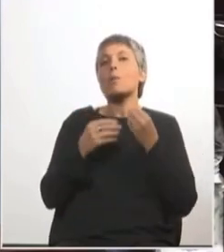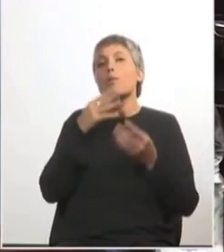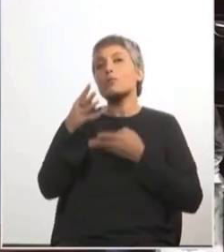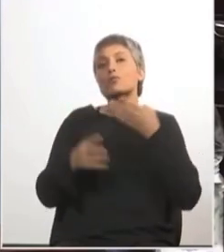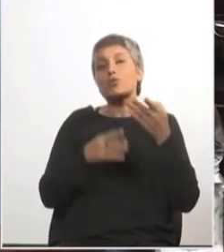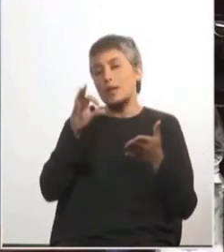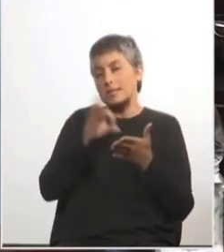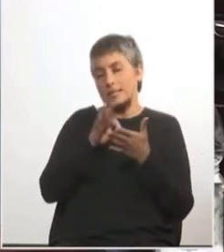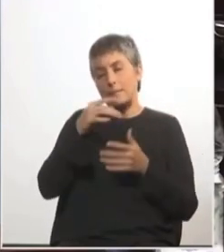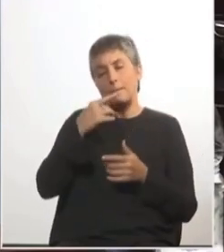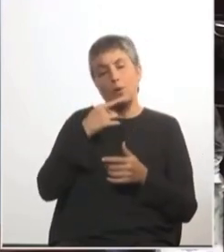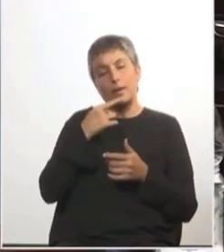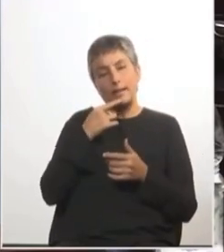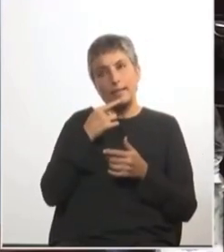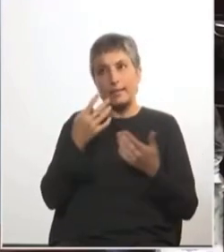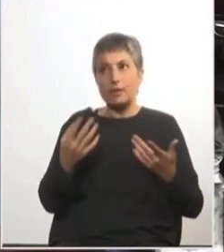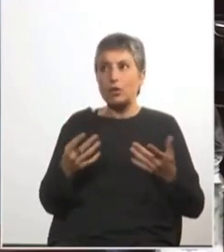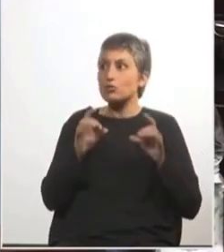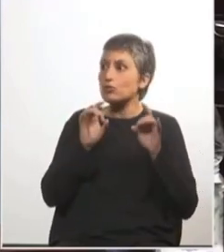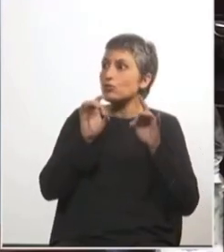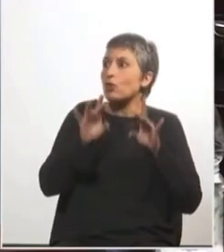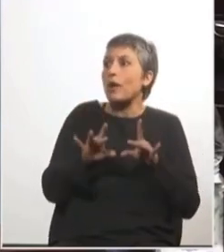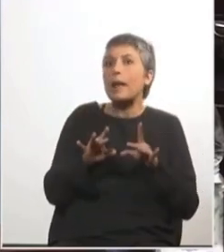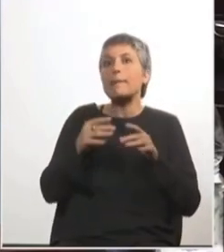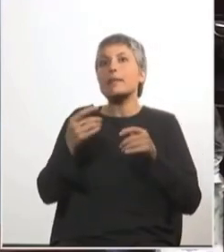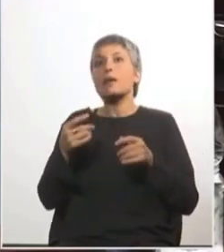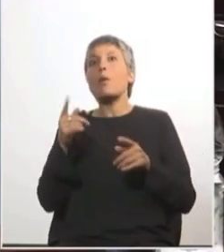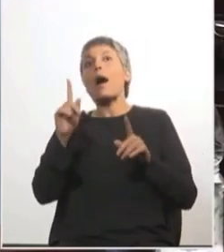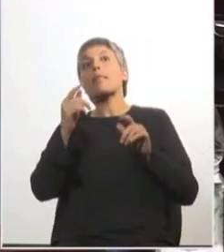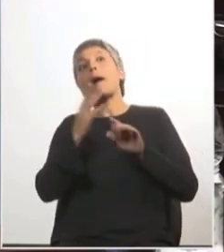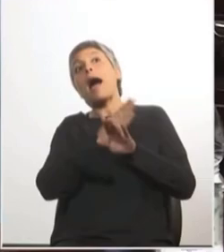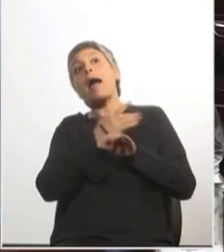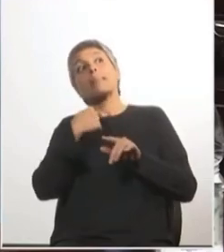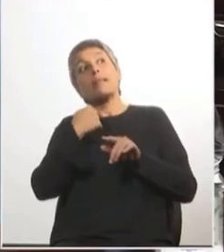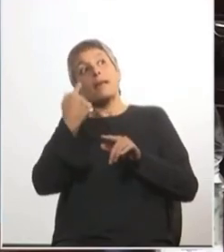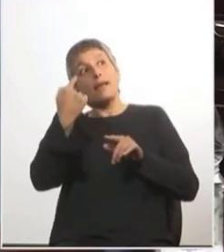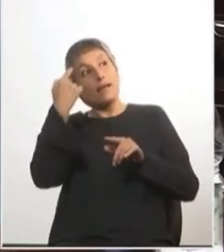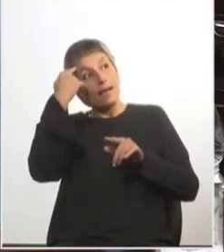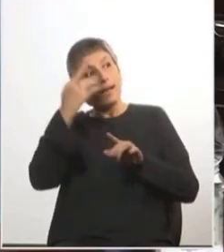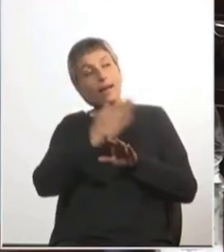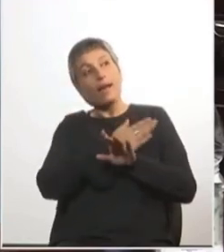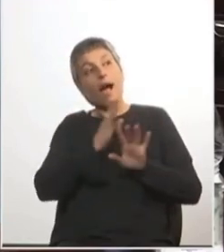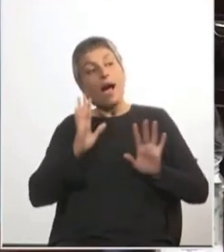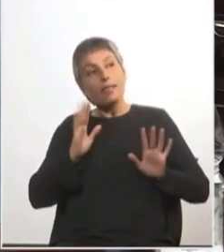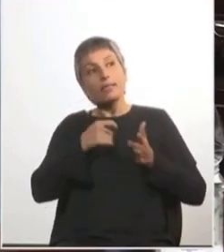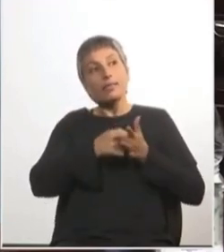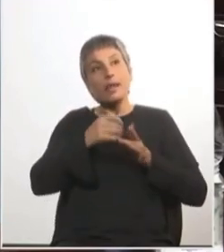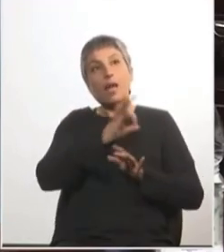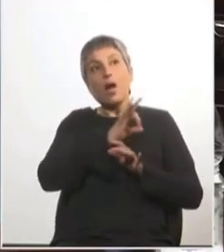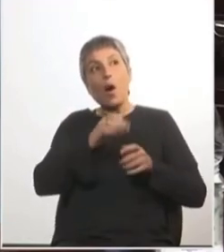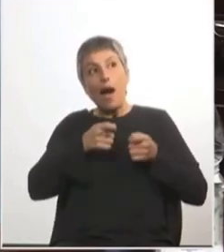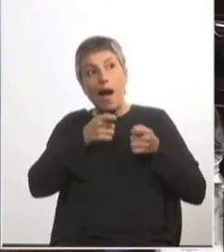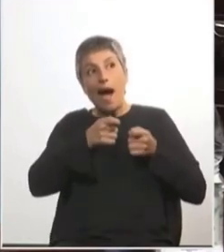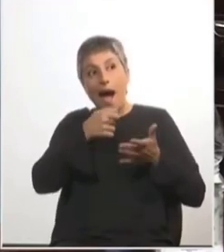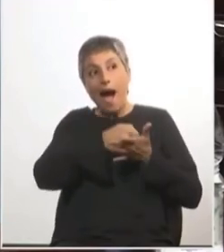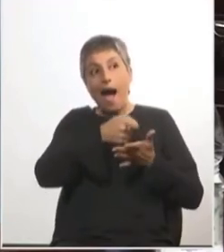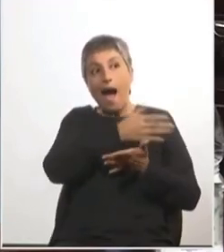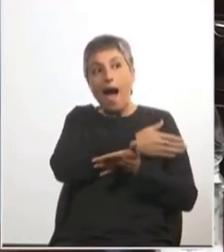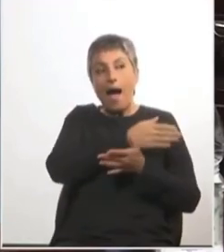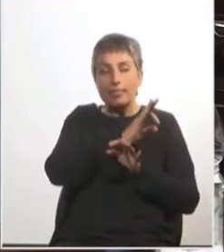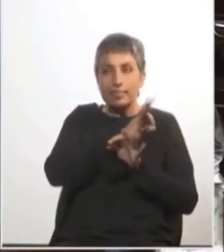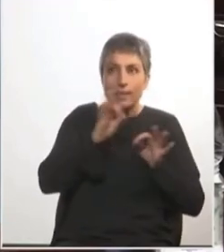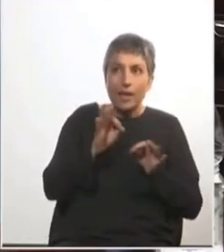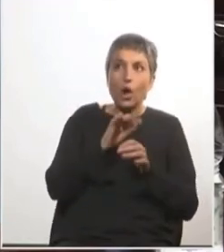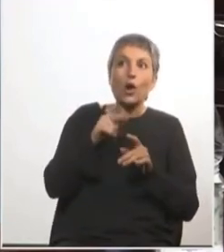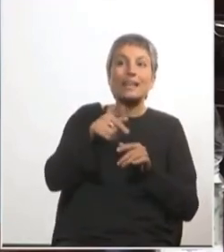político. Funcionar a base de peajes, funcionar a base de chantajes, de saber